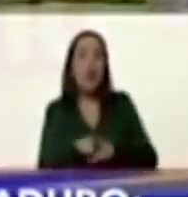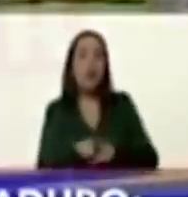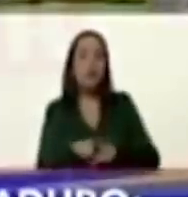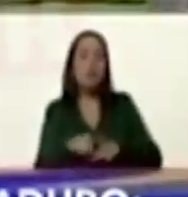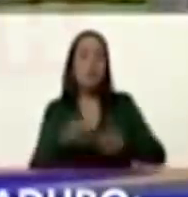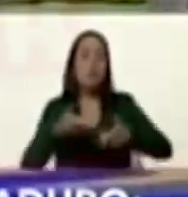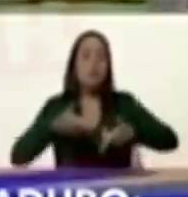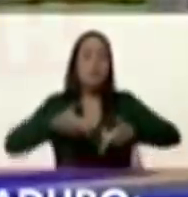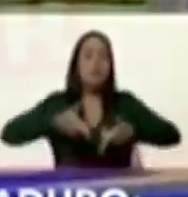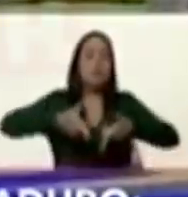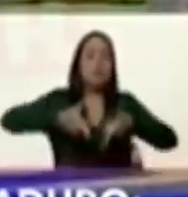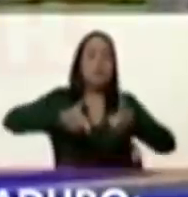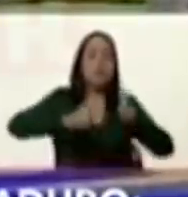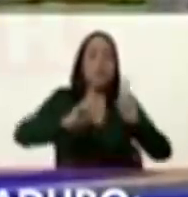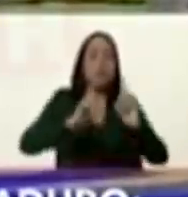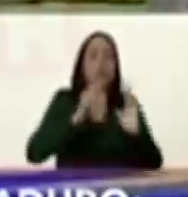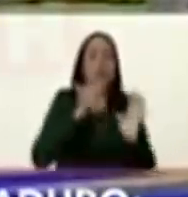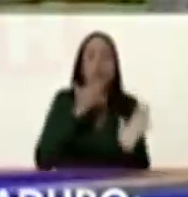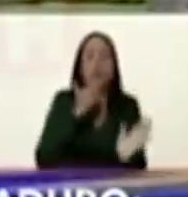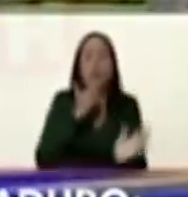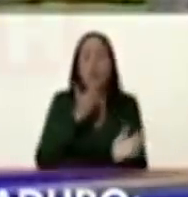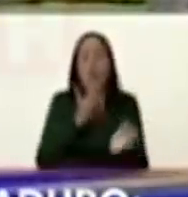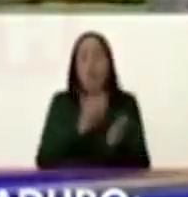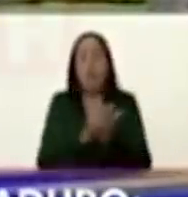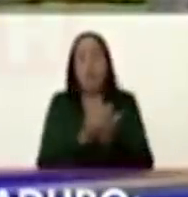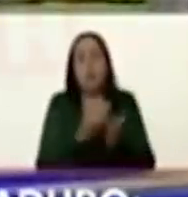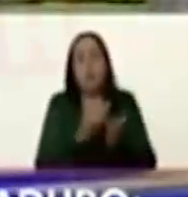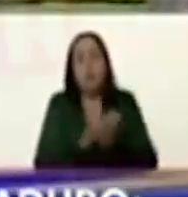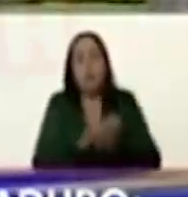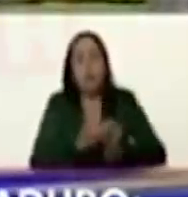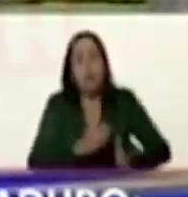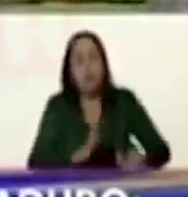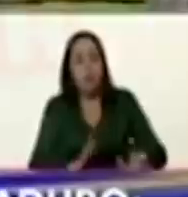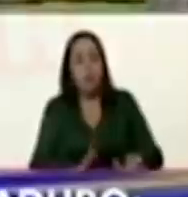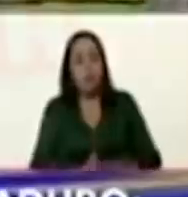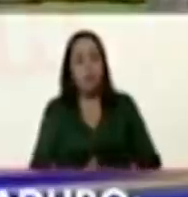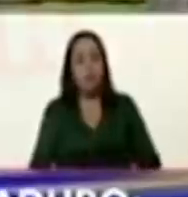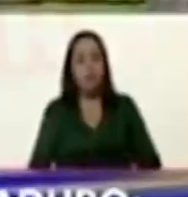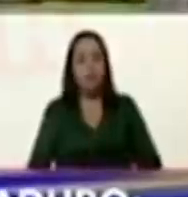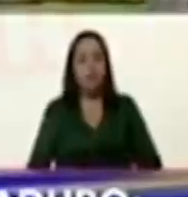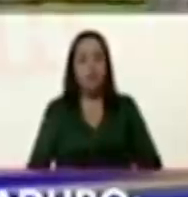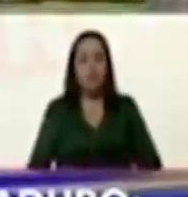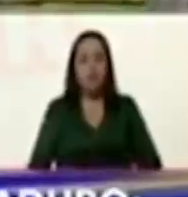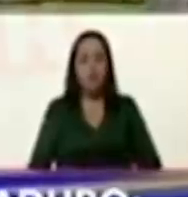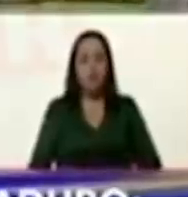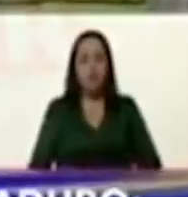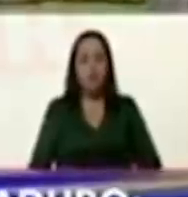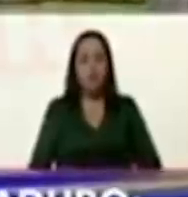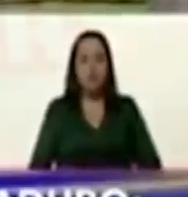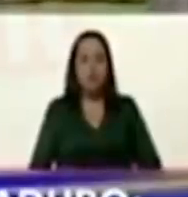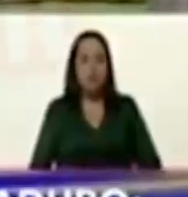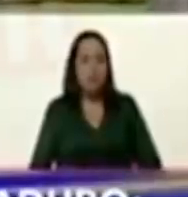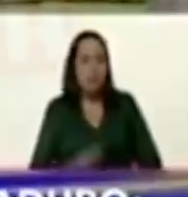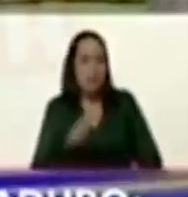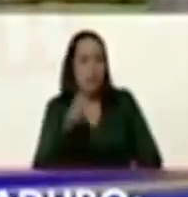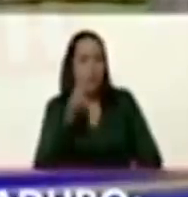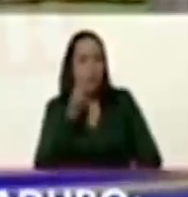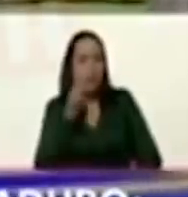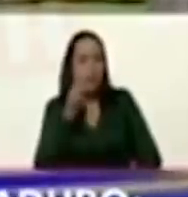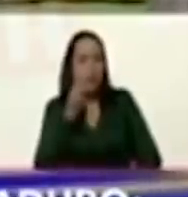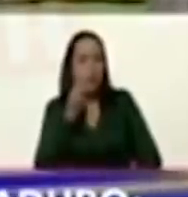respondió este miércoles al presidente de eeuu donald trump luego que en su declaración al congreso por el estado de la unión